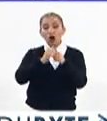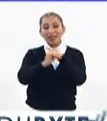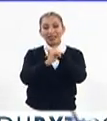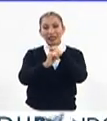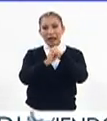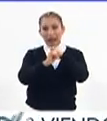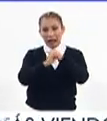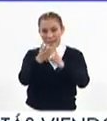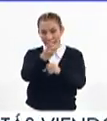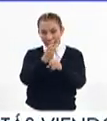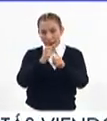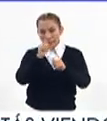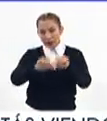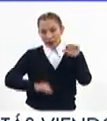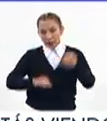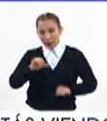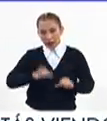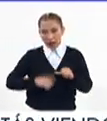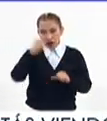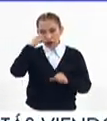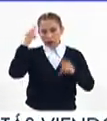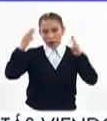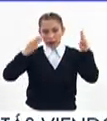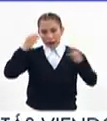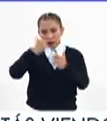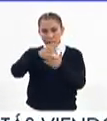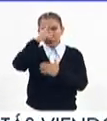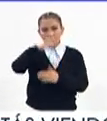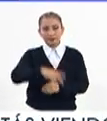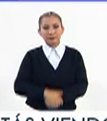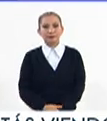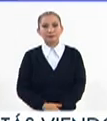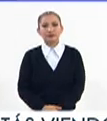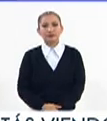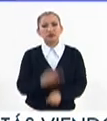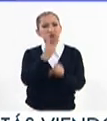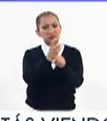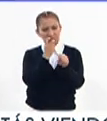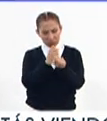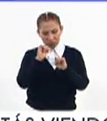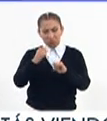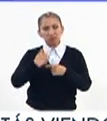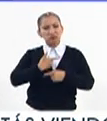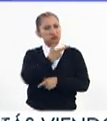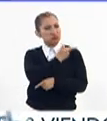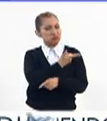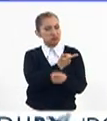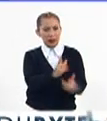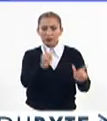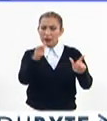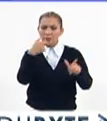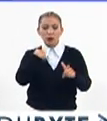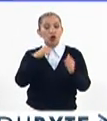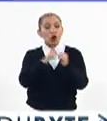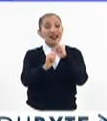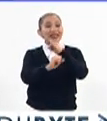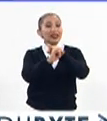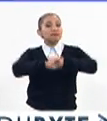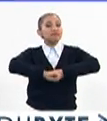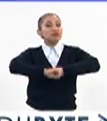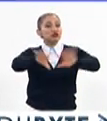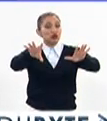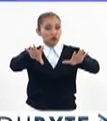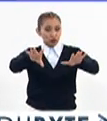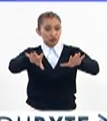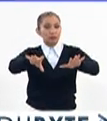redes sociales y es parte de las acciones de la Noche de Museos en Ciudad de México. Se invita en sí al público en general, a todo el público, se hace por medio de redes